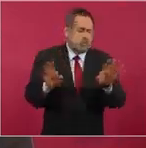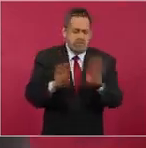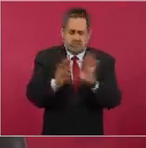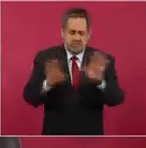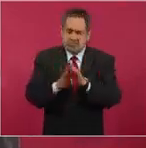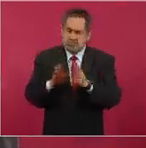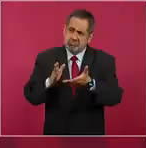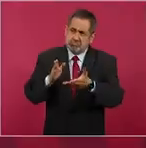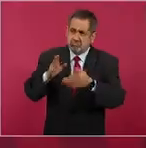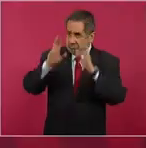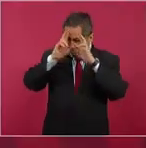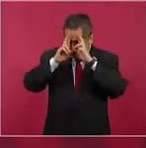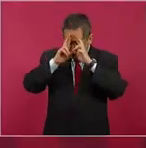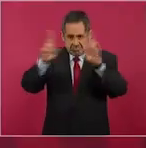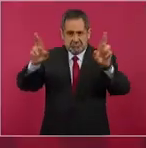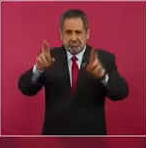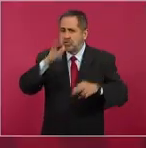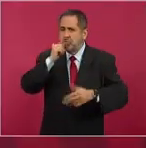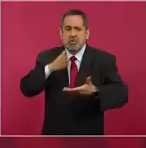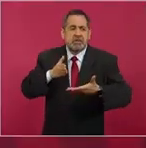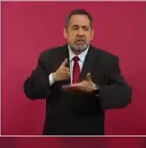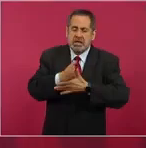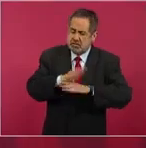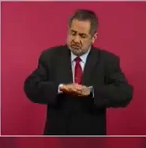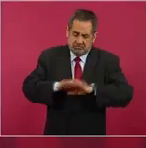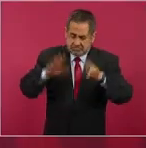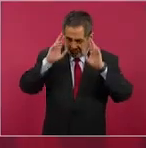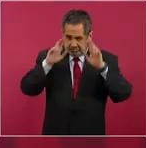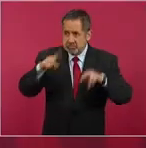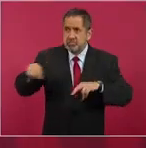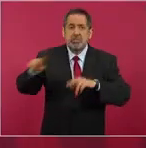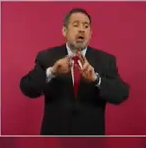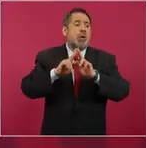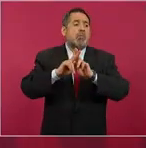pueblos y solución pacífica de las controversias.